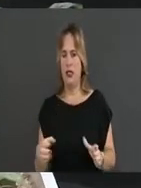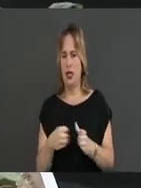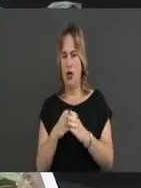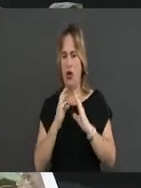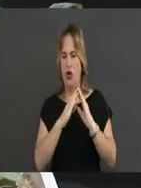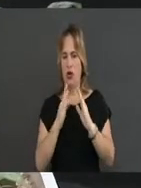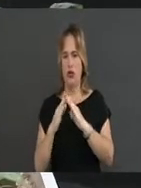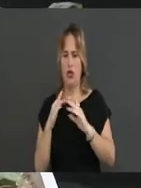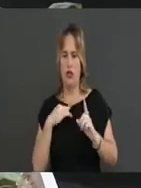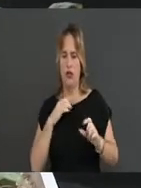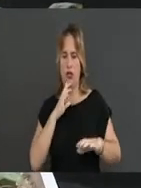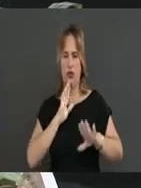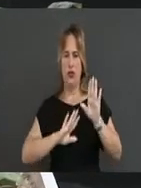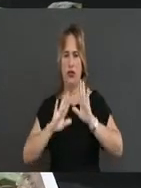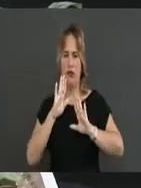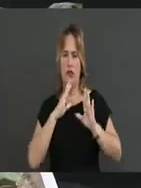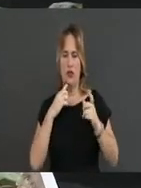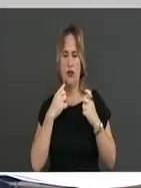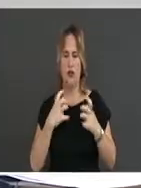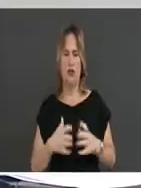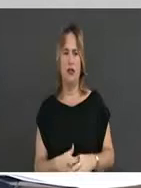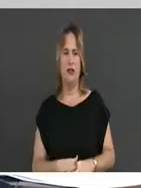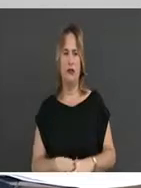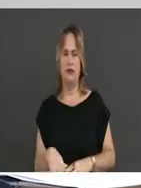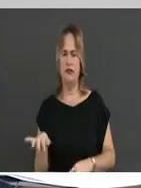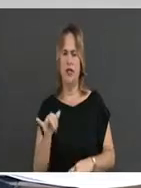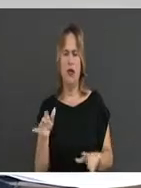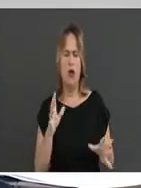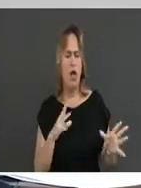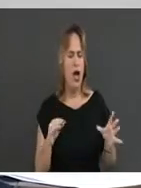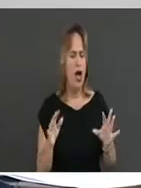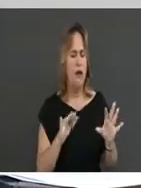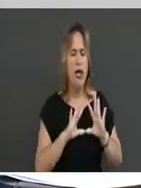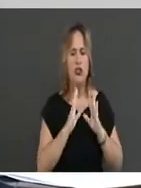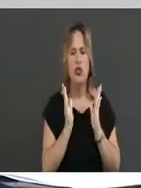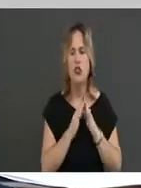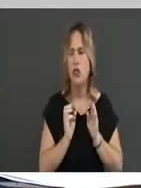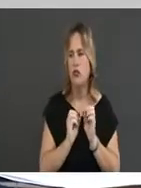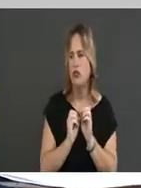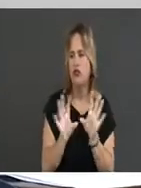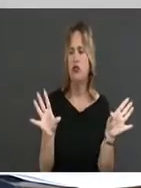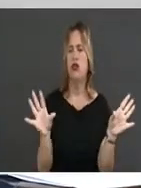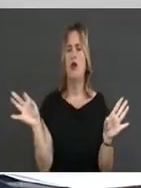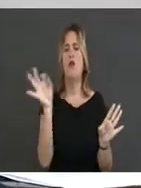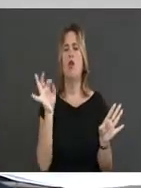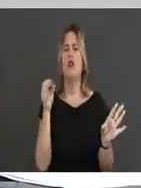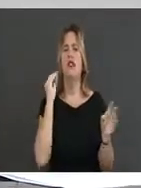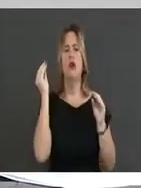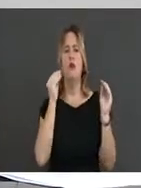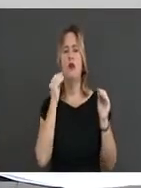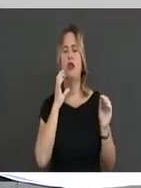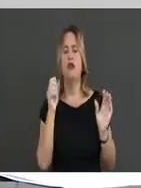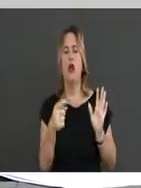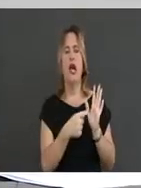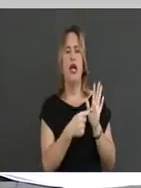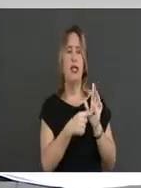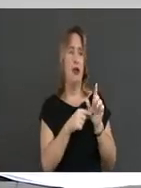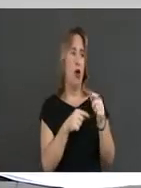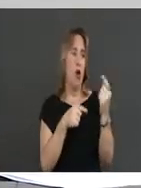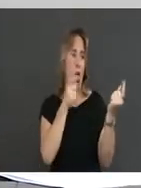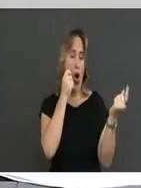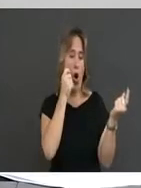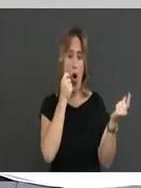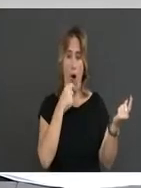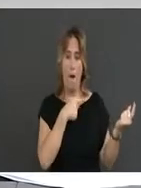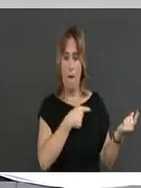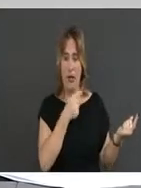populares en su defensa por los intereses de ellos. Ahora, esta misma política se expande a todos los municipios, que también nos preocupa. Ahí está Martel de Aguas Turquino